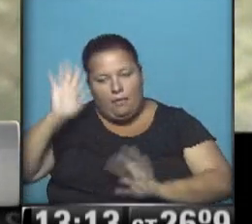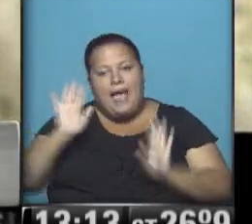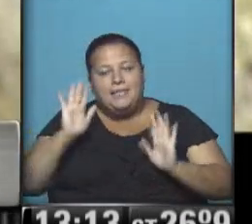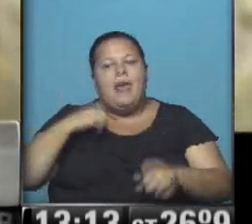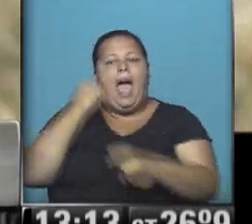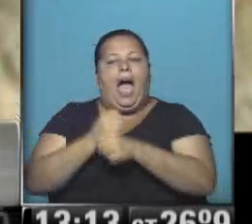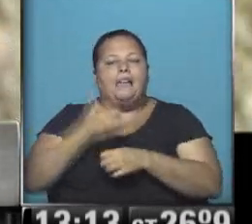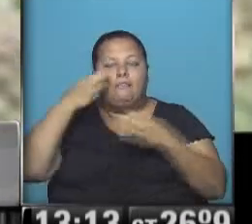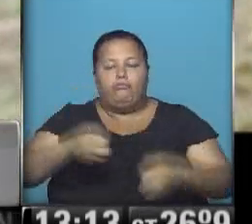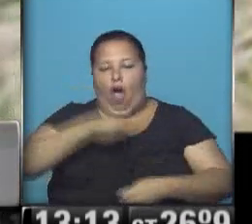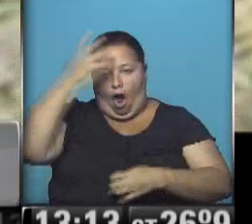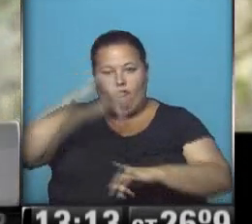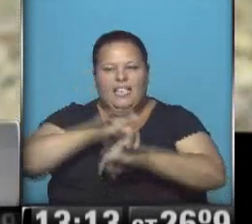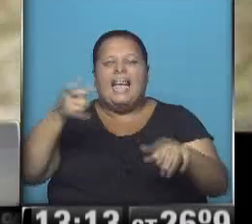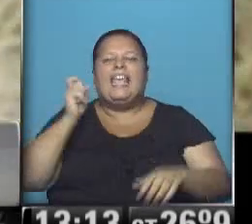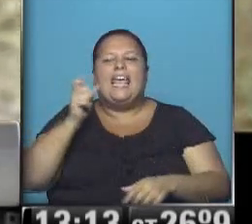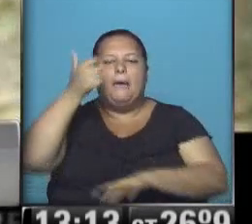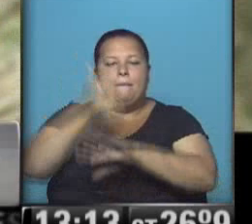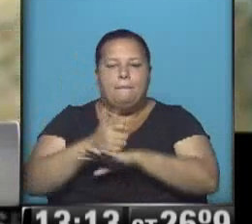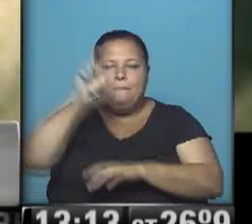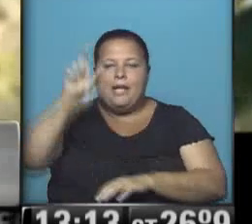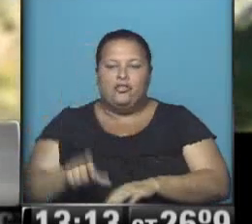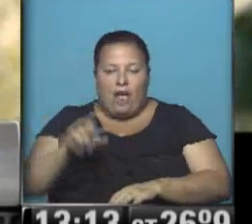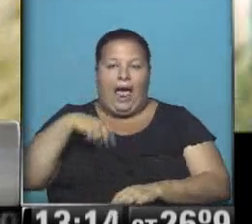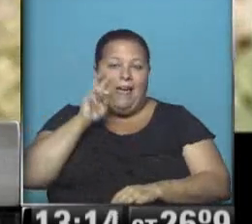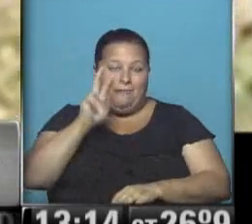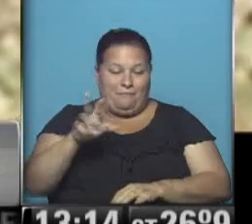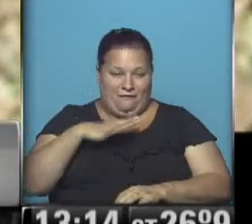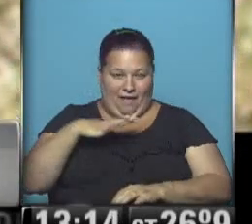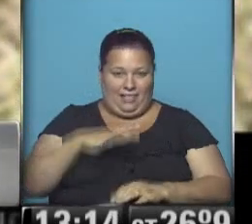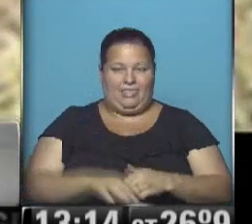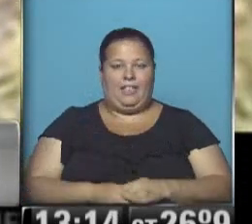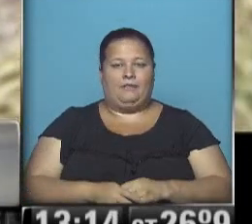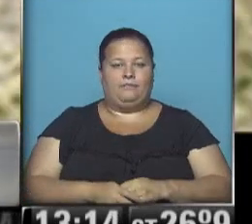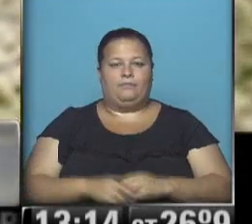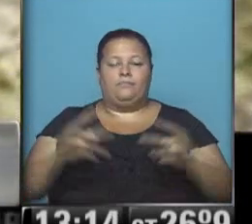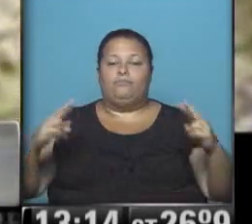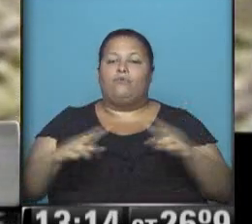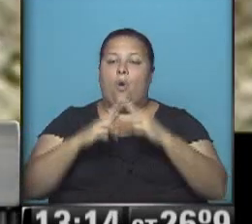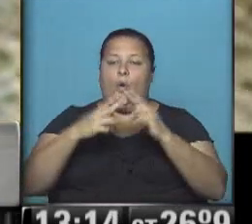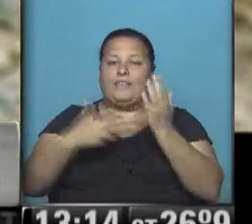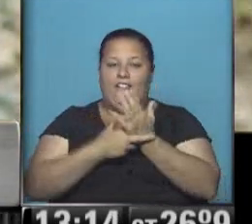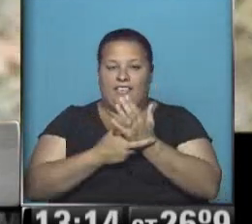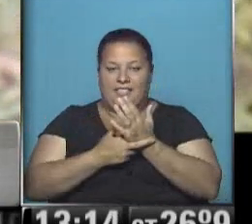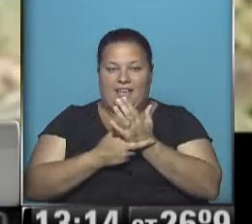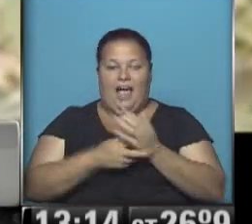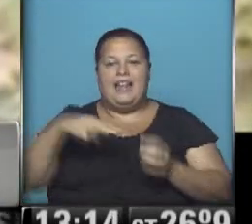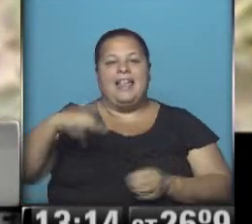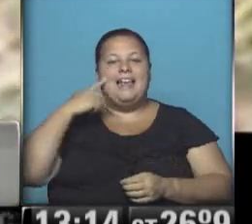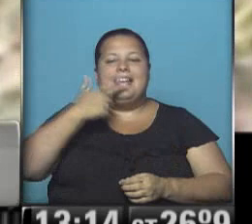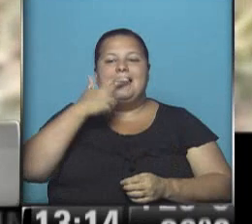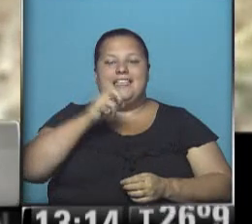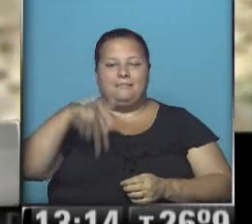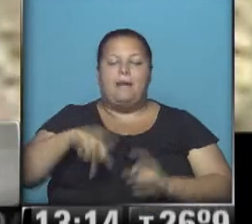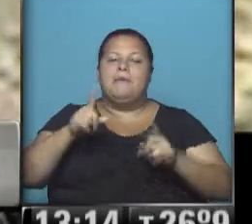a que haya una comunicación oficial respecto de quién es la persona que, ahora lo vamos a ver, se encuentra con el fiscal Alberto Nisman, en